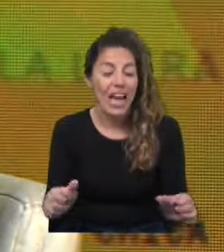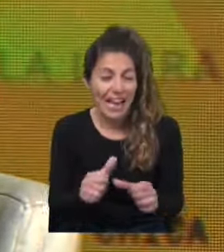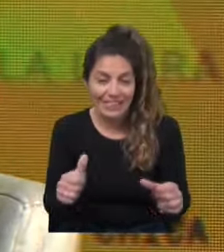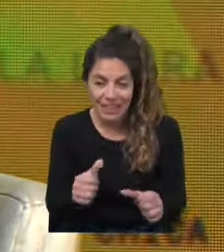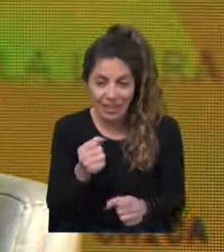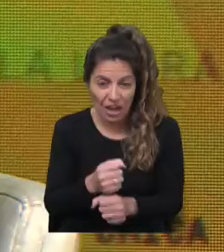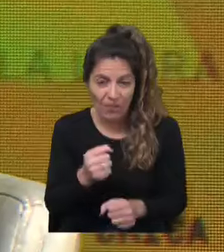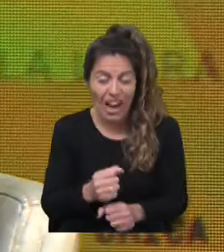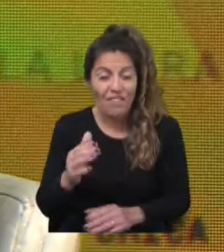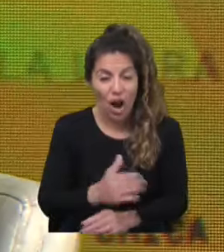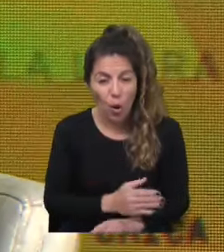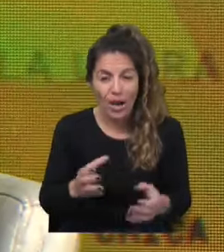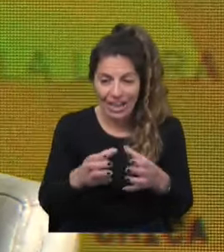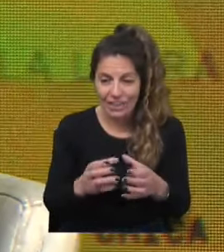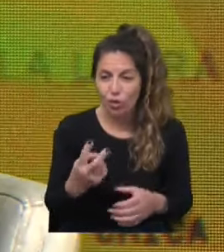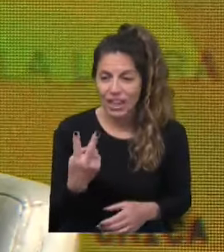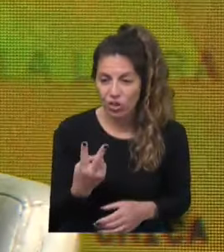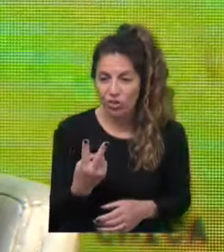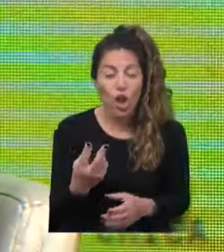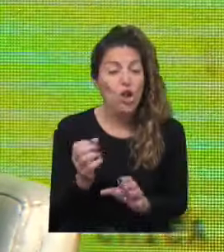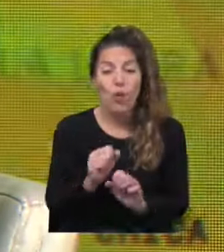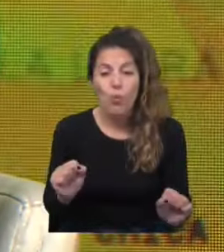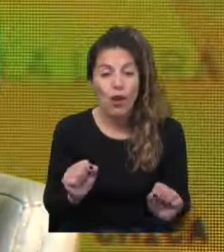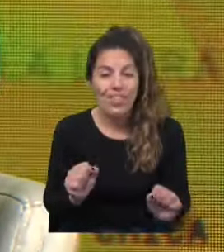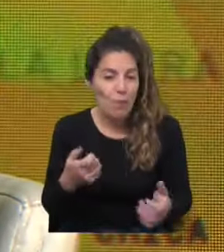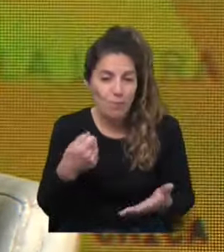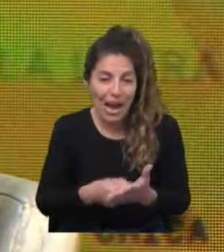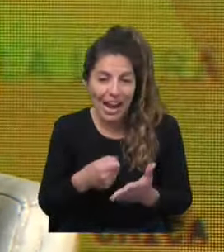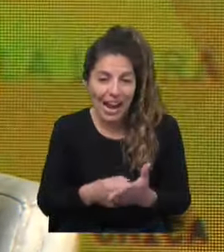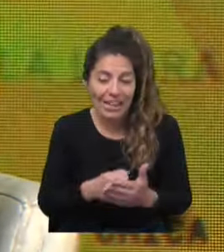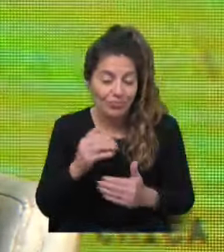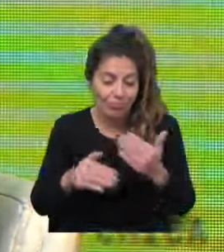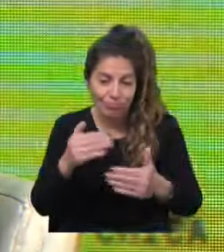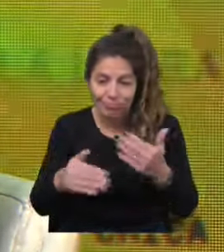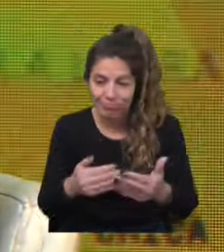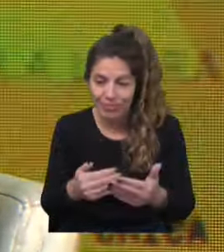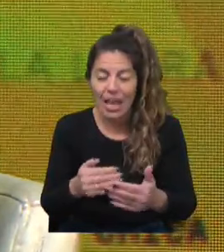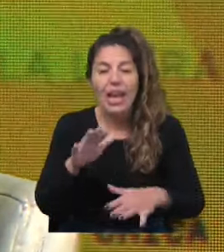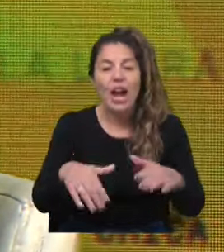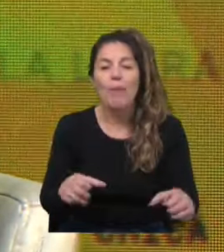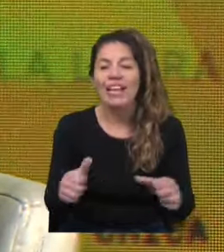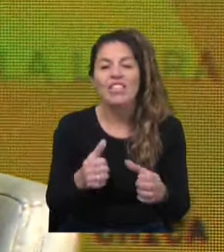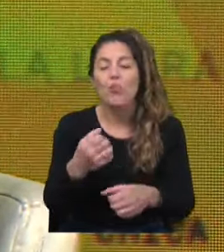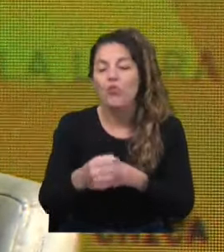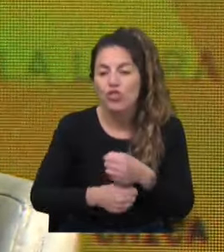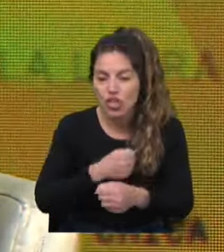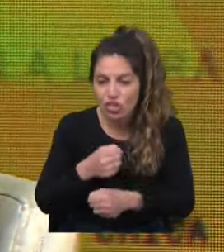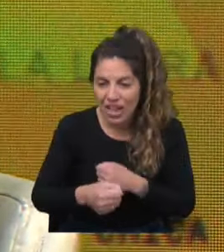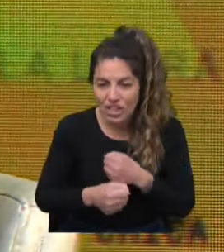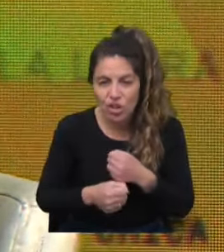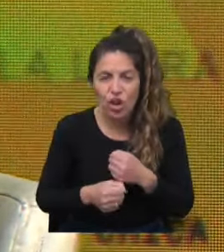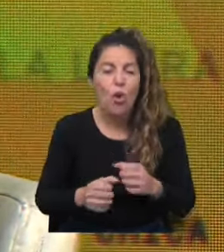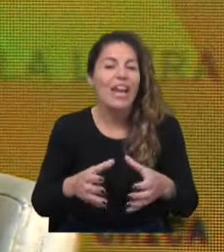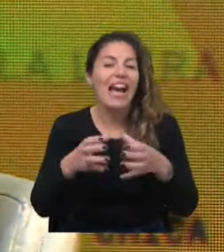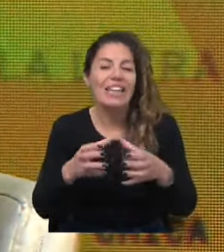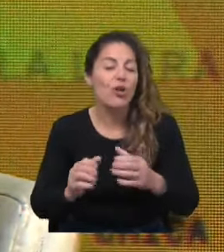que bajó a la categoría 2 porque no puede acceder a seguir subiendo. Entonces, capaz que hicieron muchos años que estuvieron en una